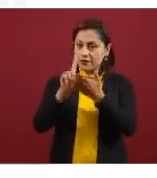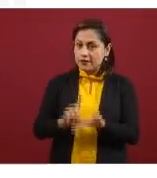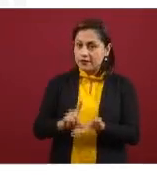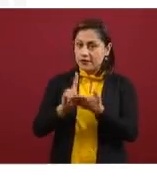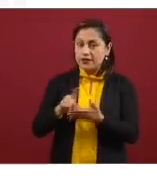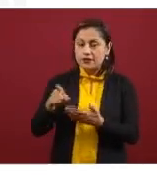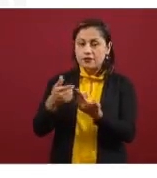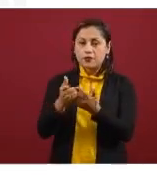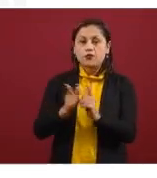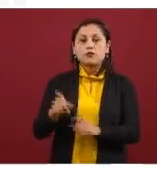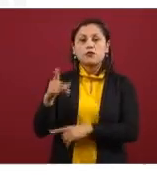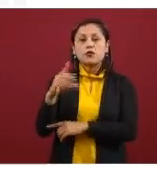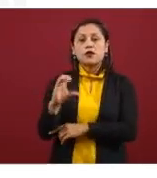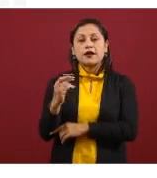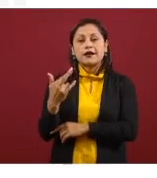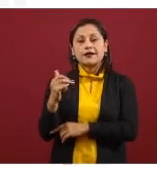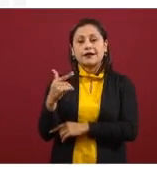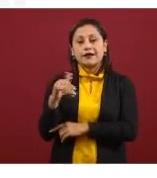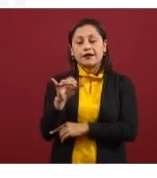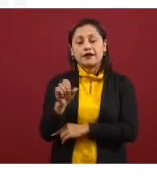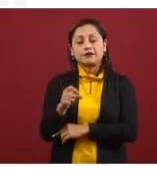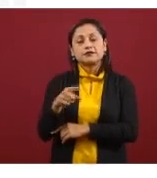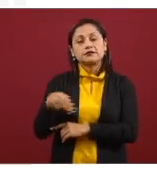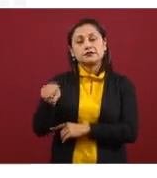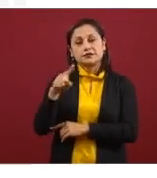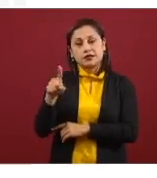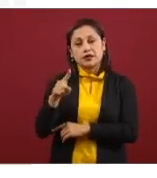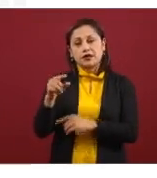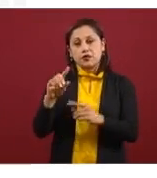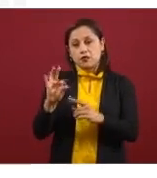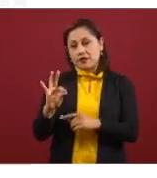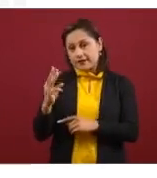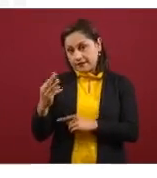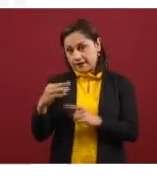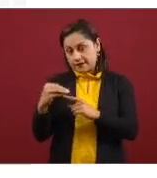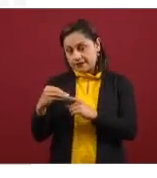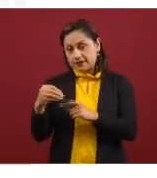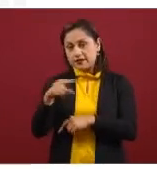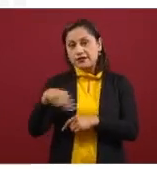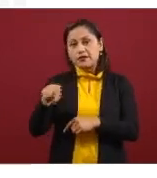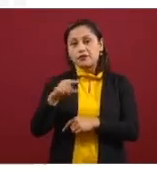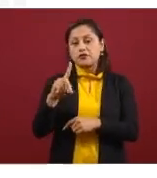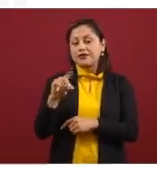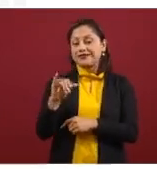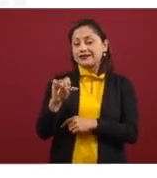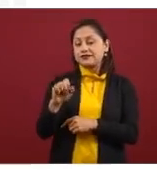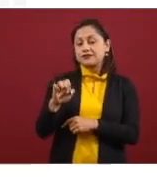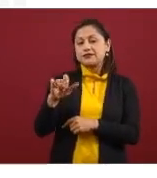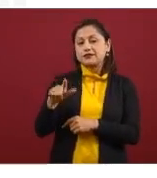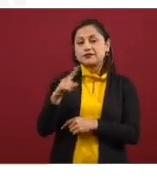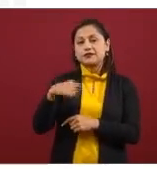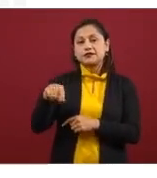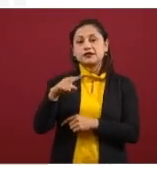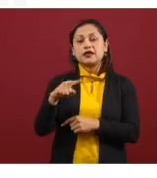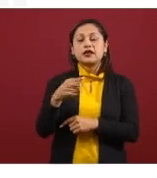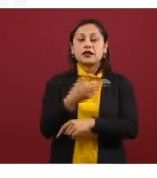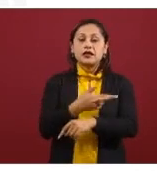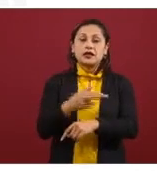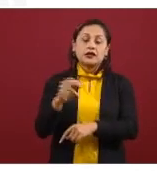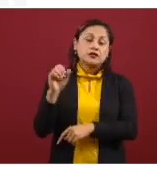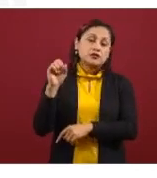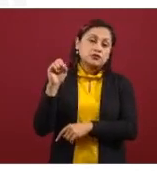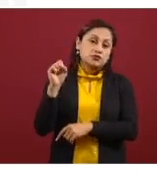Carga Gas con un margen de 43 centavos. En el diésel, el más caro lo encontramos en Reforma Gasolinera, Hermosillo,